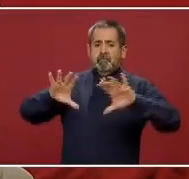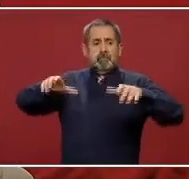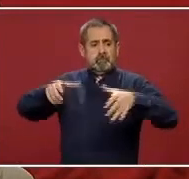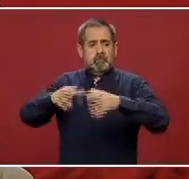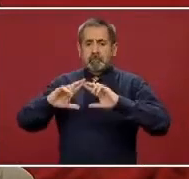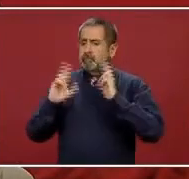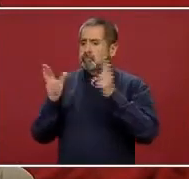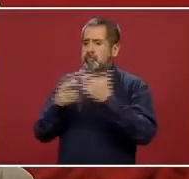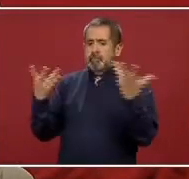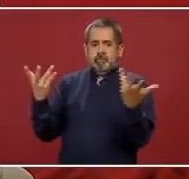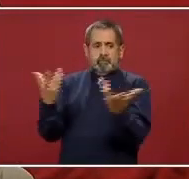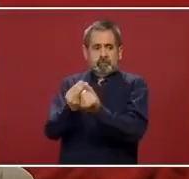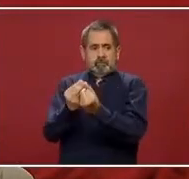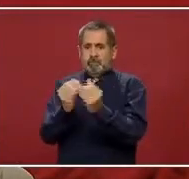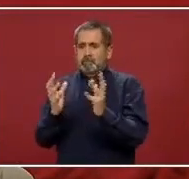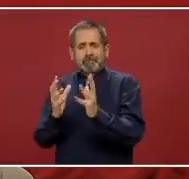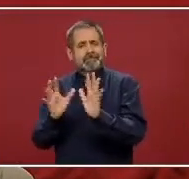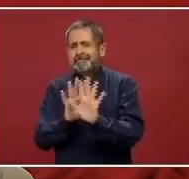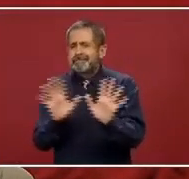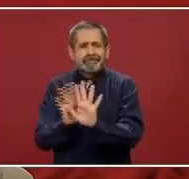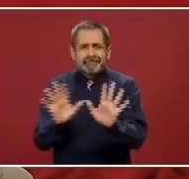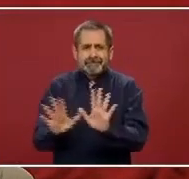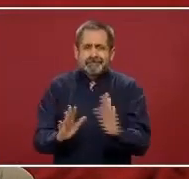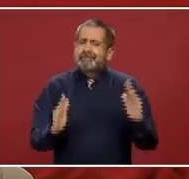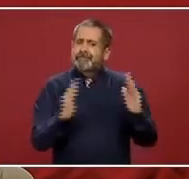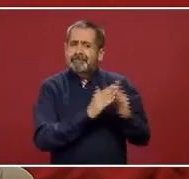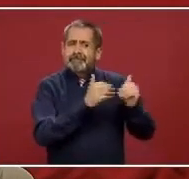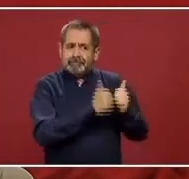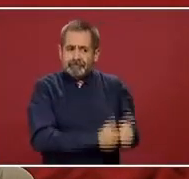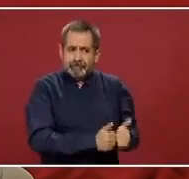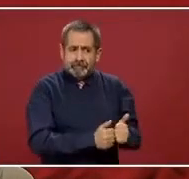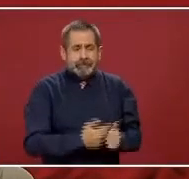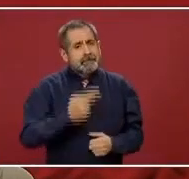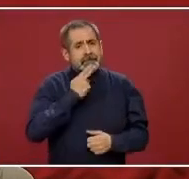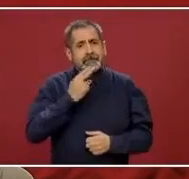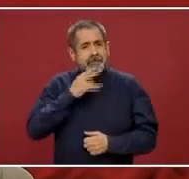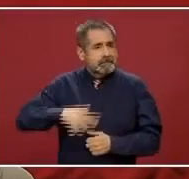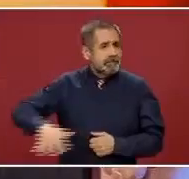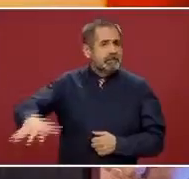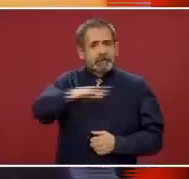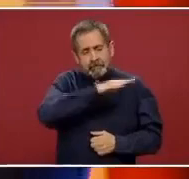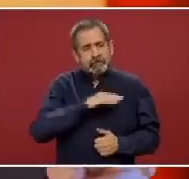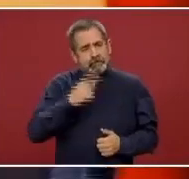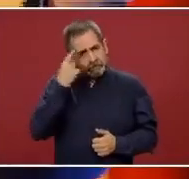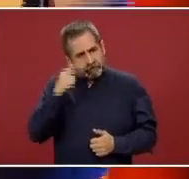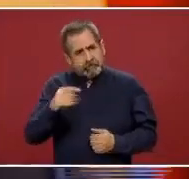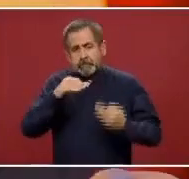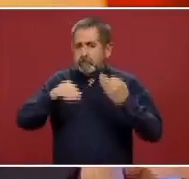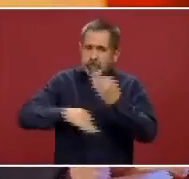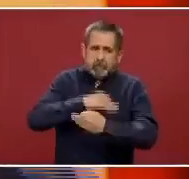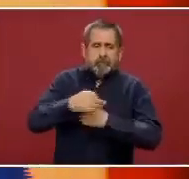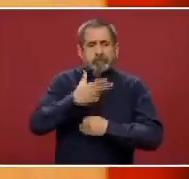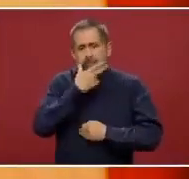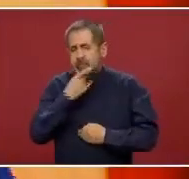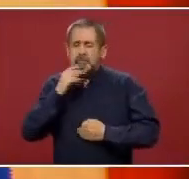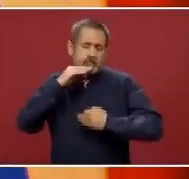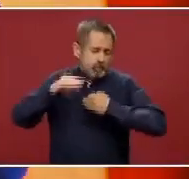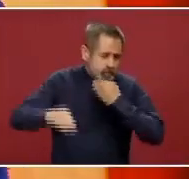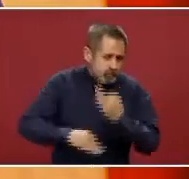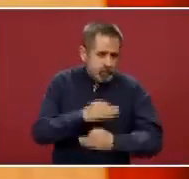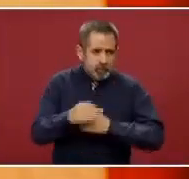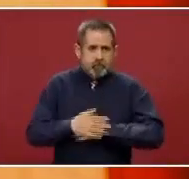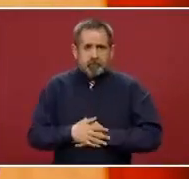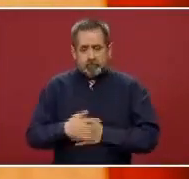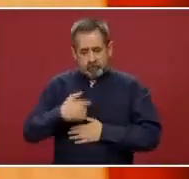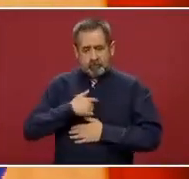sociedad. ¿Quién se beneficia? Todos y todas. Todos y todas. No solo quien